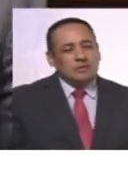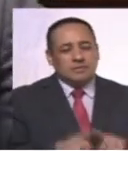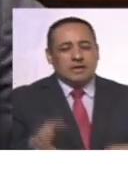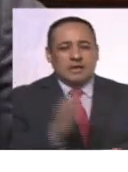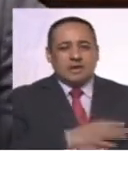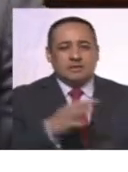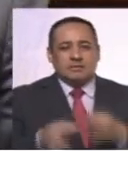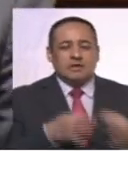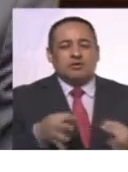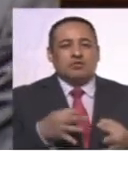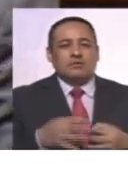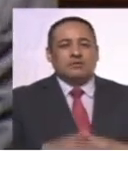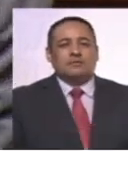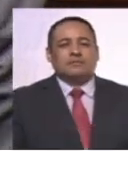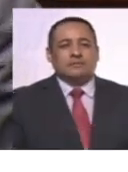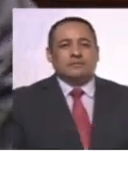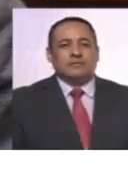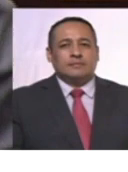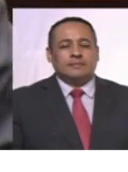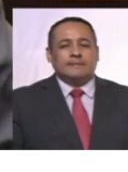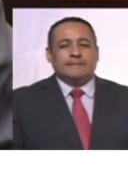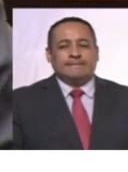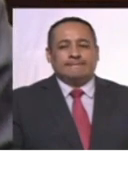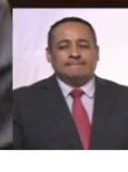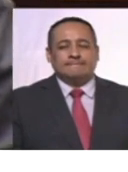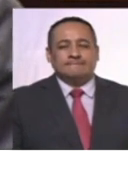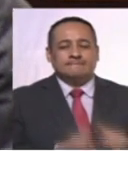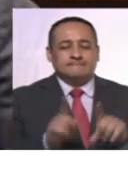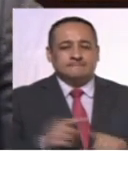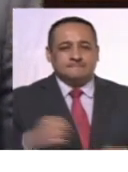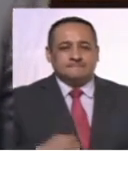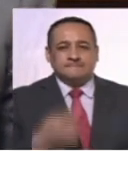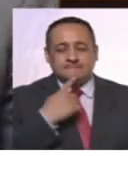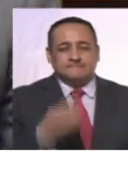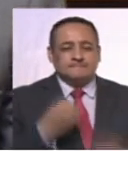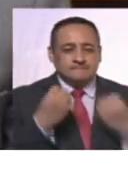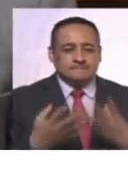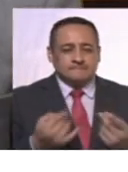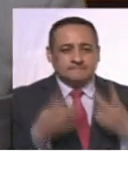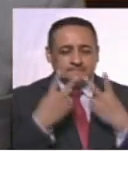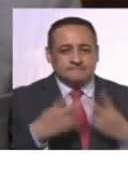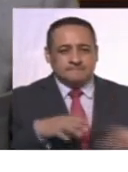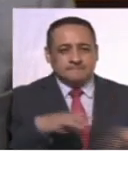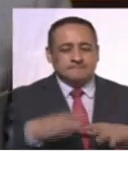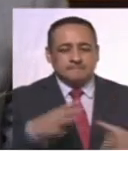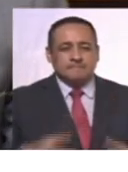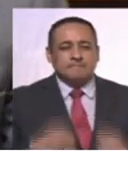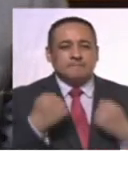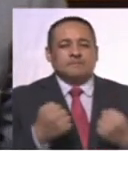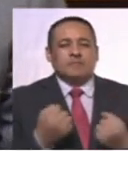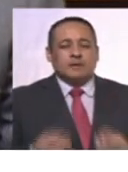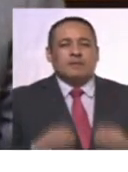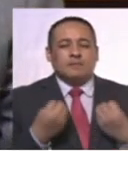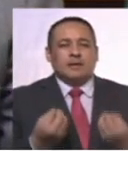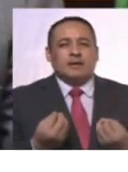abordó. Y que sería bueno que hagamos esfuerzos para,